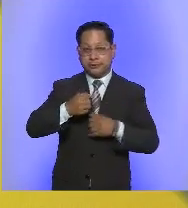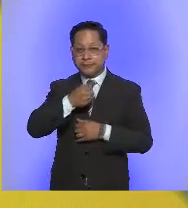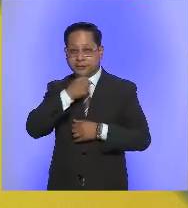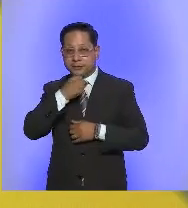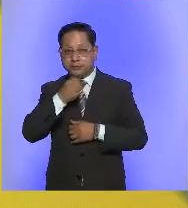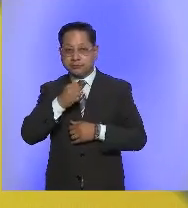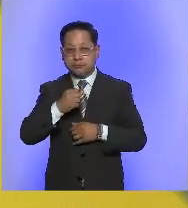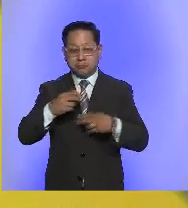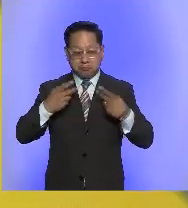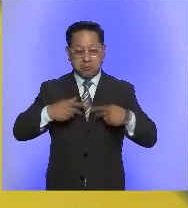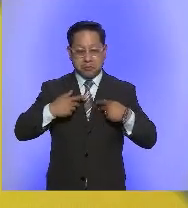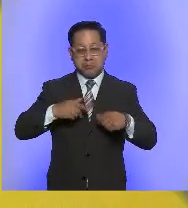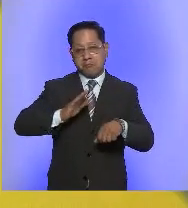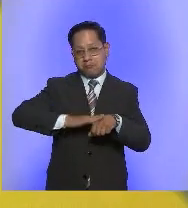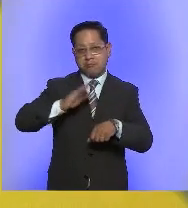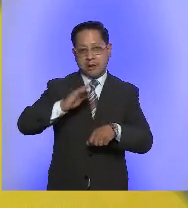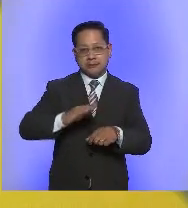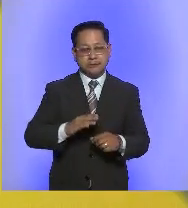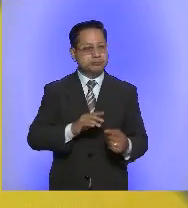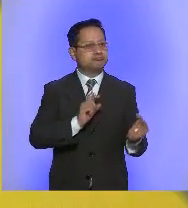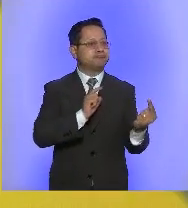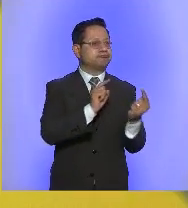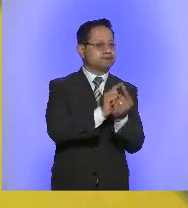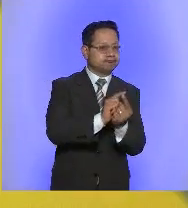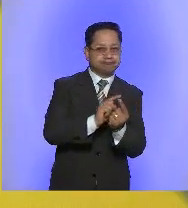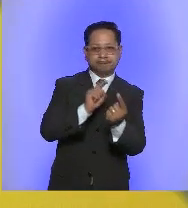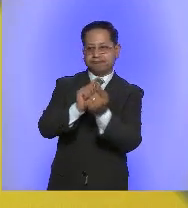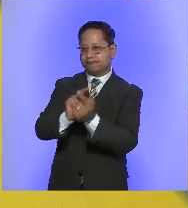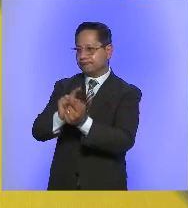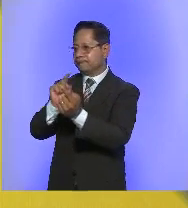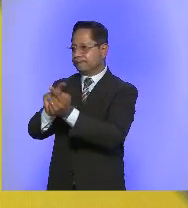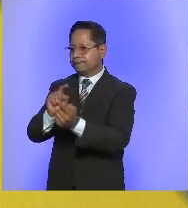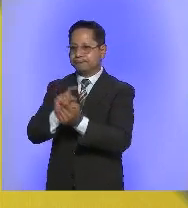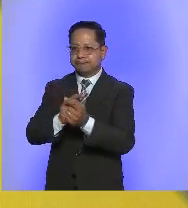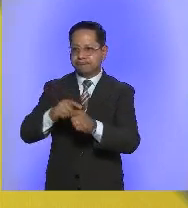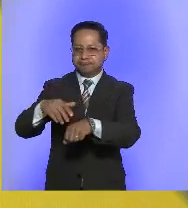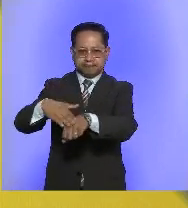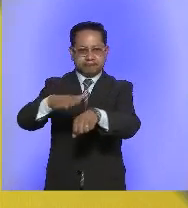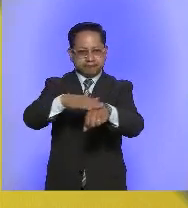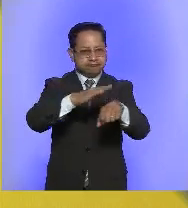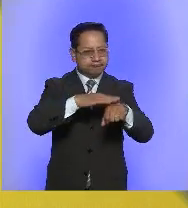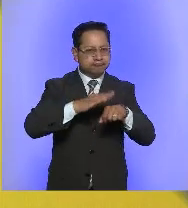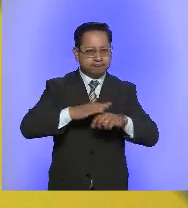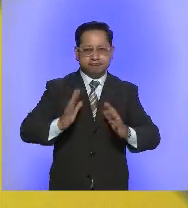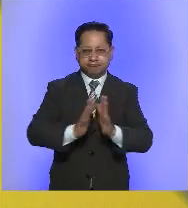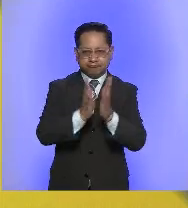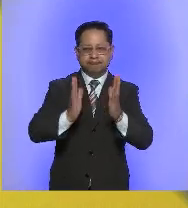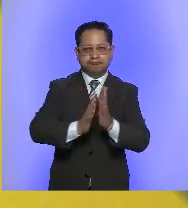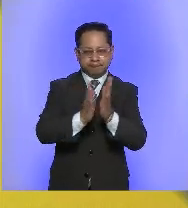todo a los jóvenes, que salgan a votar. ¿Por qué? Porque forman parte de esa gran,